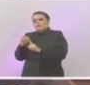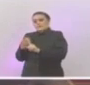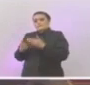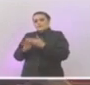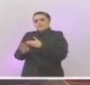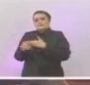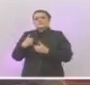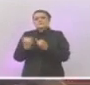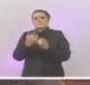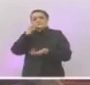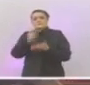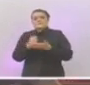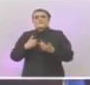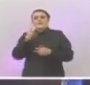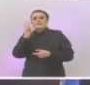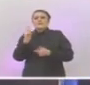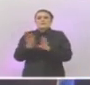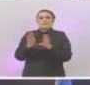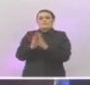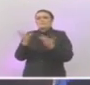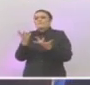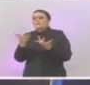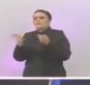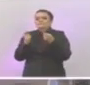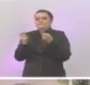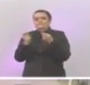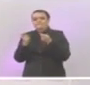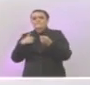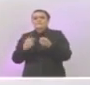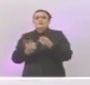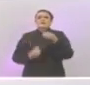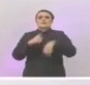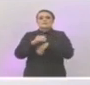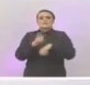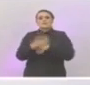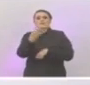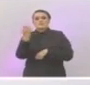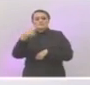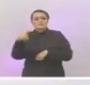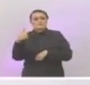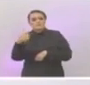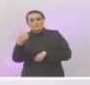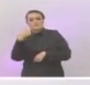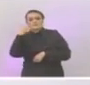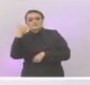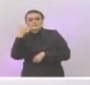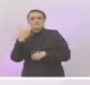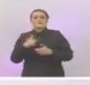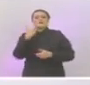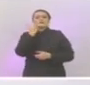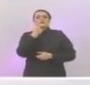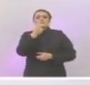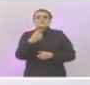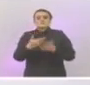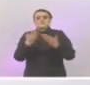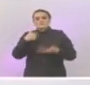Estado y para tener un espejo de operación del sistema 911. Quiero decirles que también en el caso de